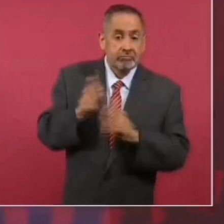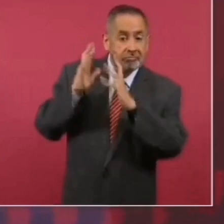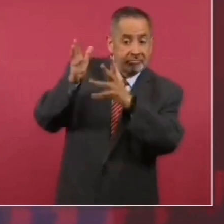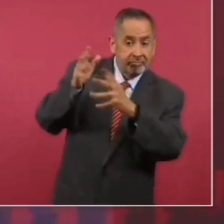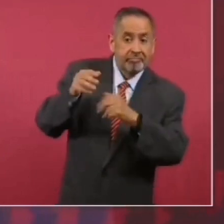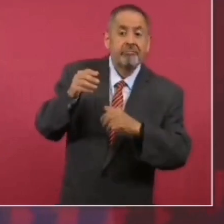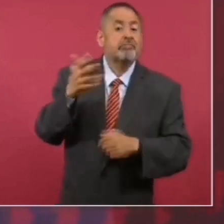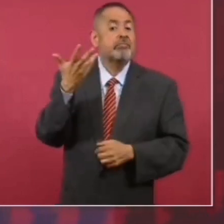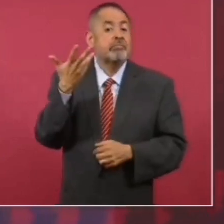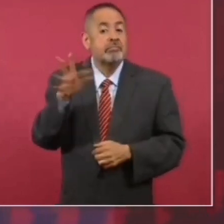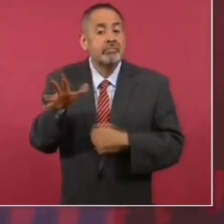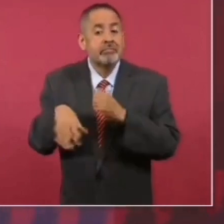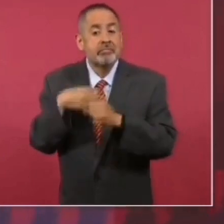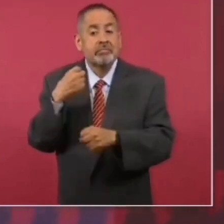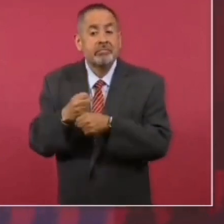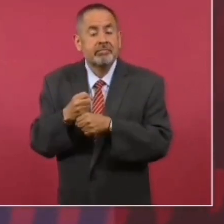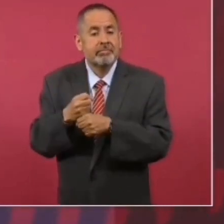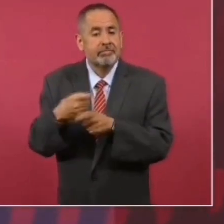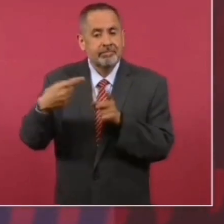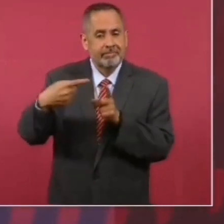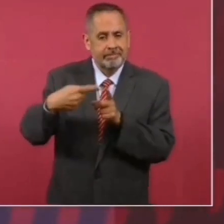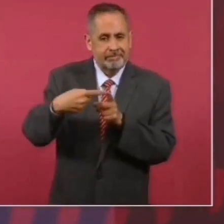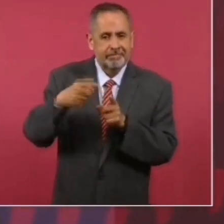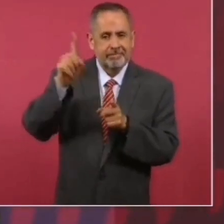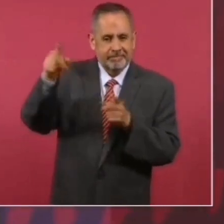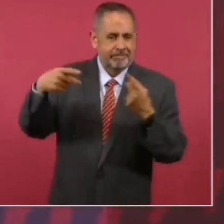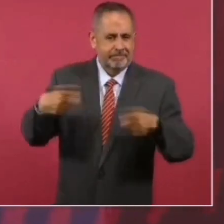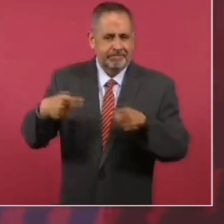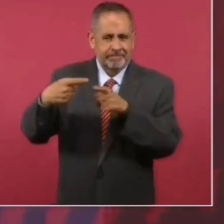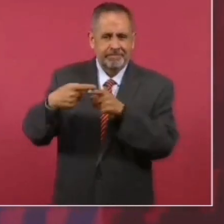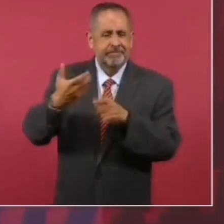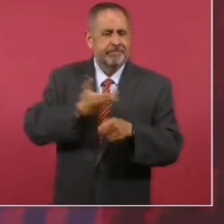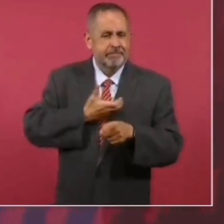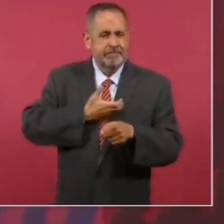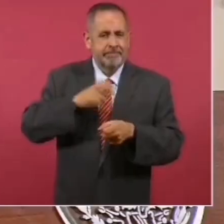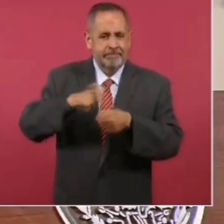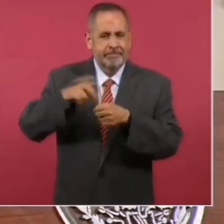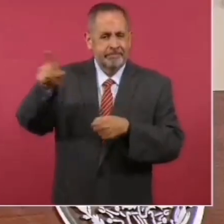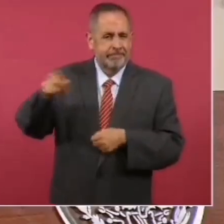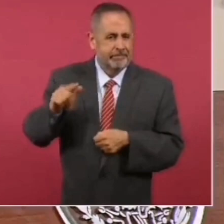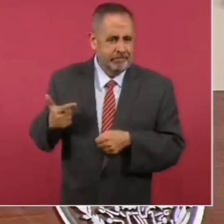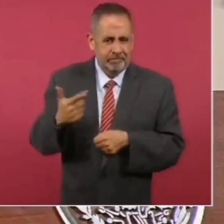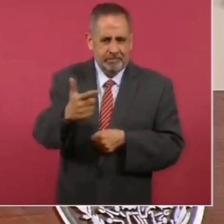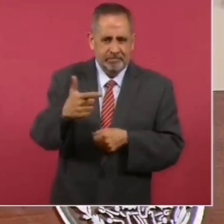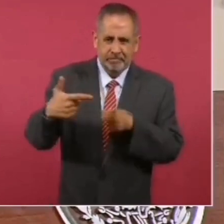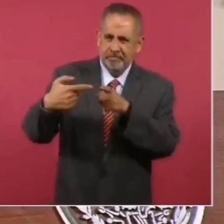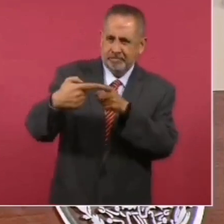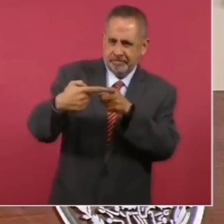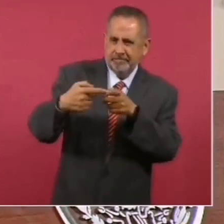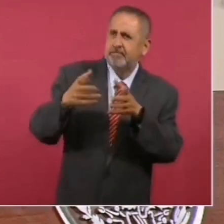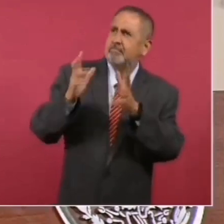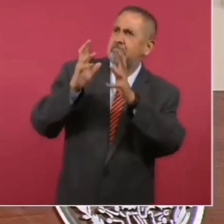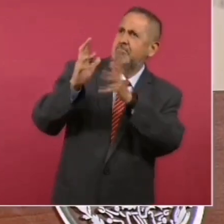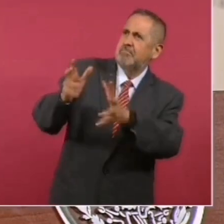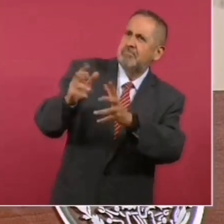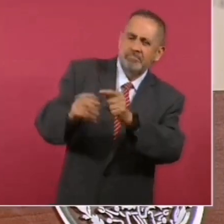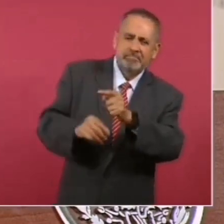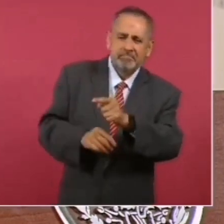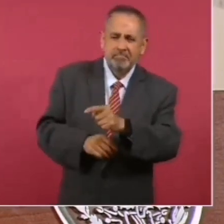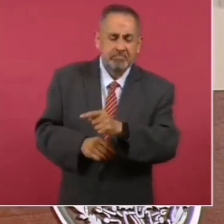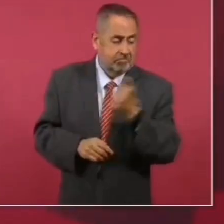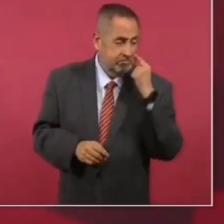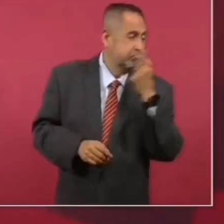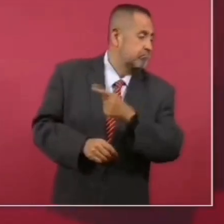10 años en la plaza principal de Guanajuato, como escarmiento.